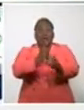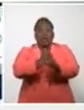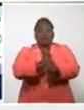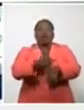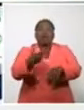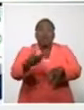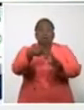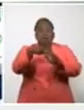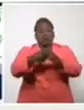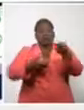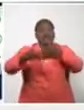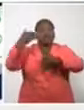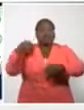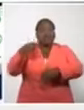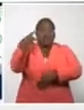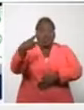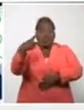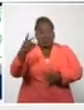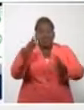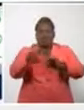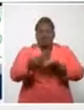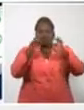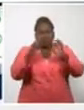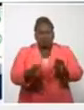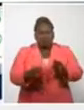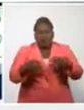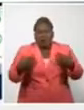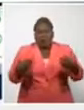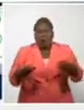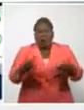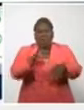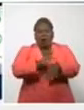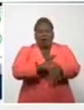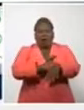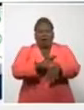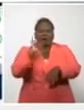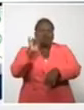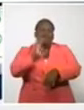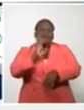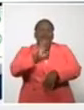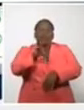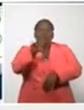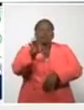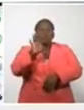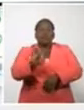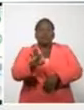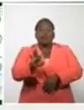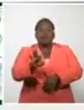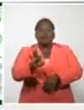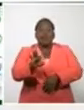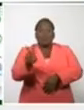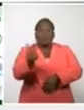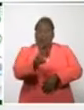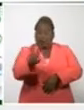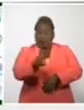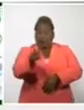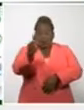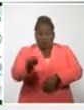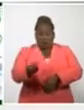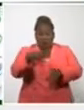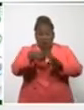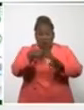dos casos no se precisó la fuente de infección. 18 de estos 22 casos positivos se